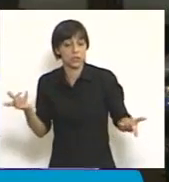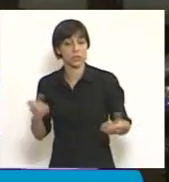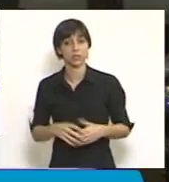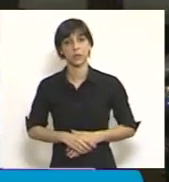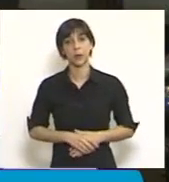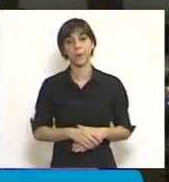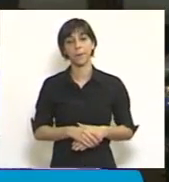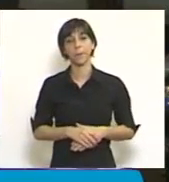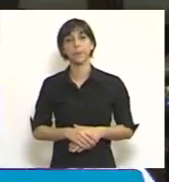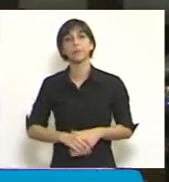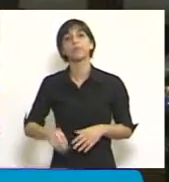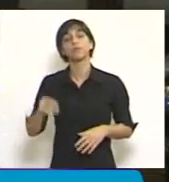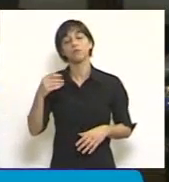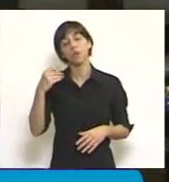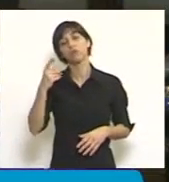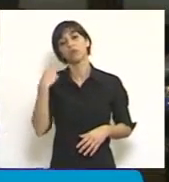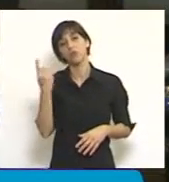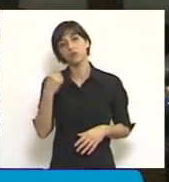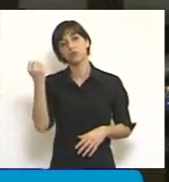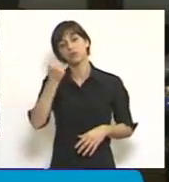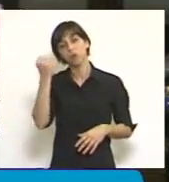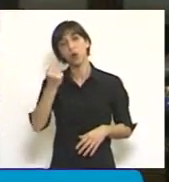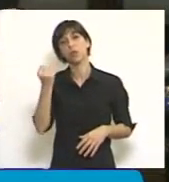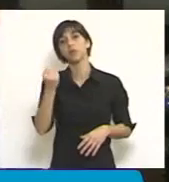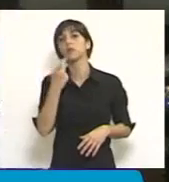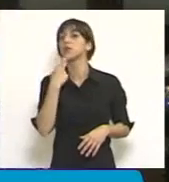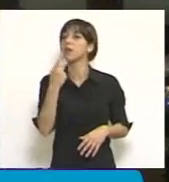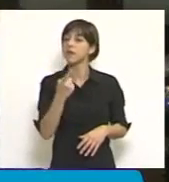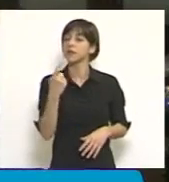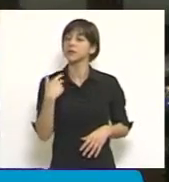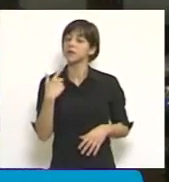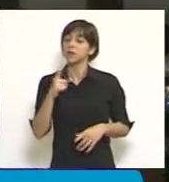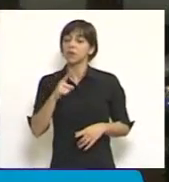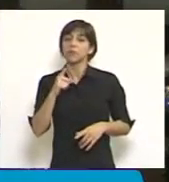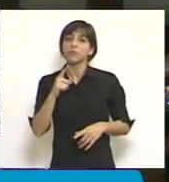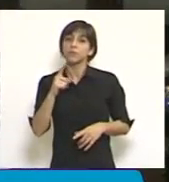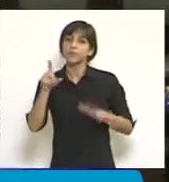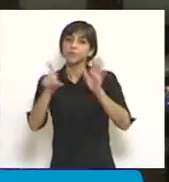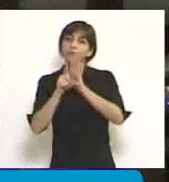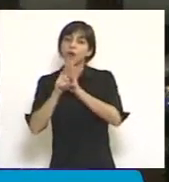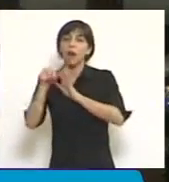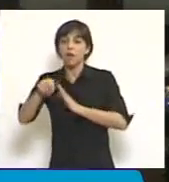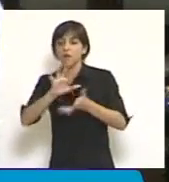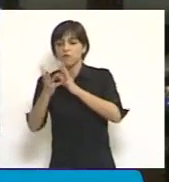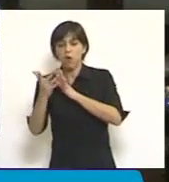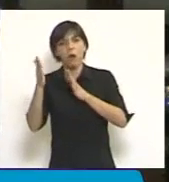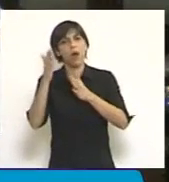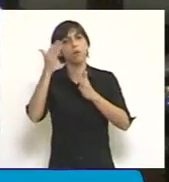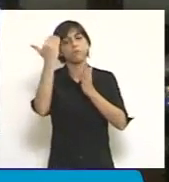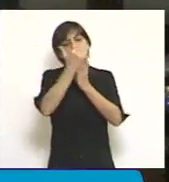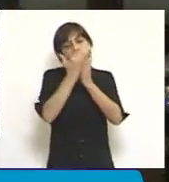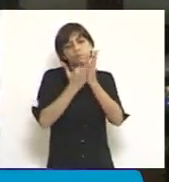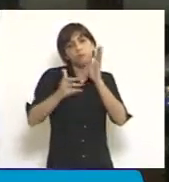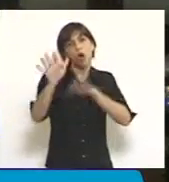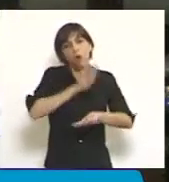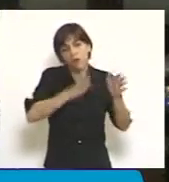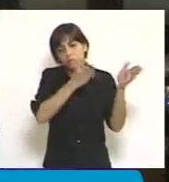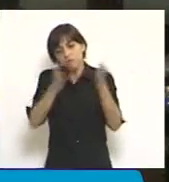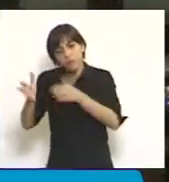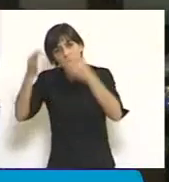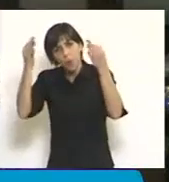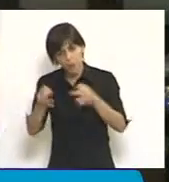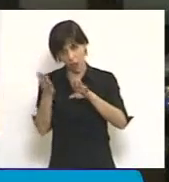el éxito del proyecto, solo empiezan a funcionar el 1 de junio. La verdad, esto no lo entendemos, no lo comprendemos, no nos parece adecuado y